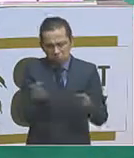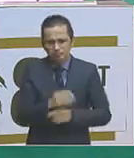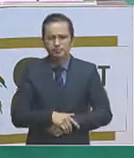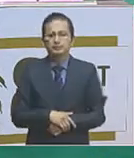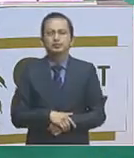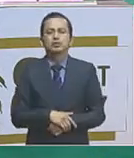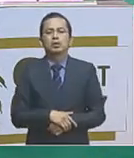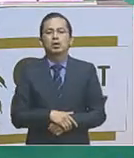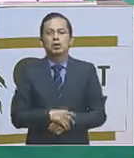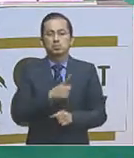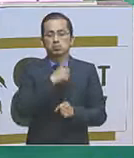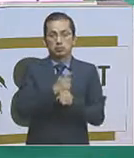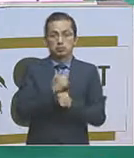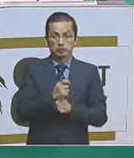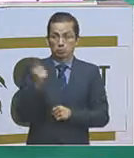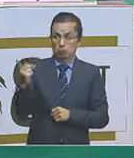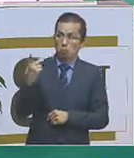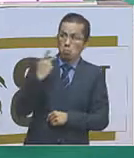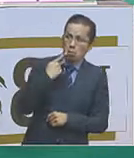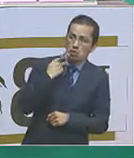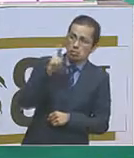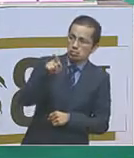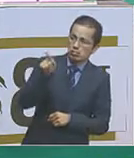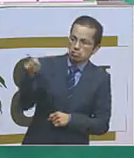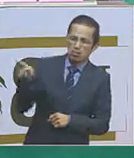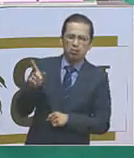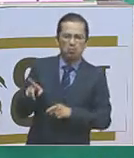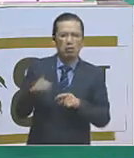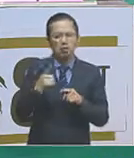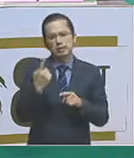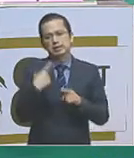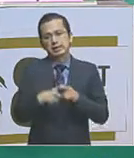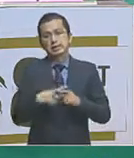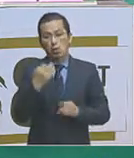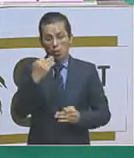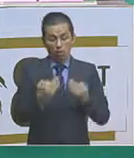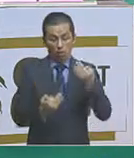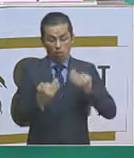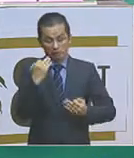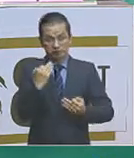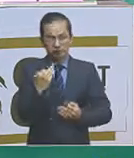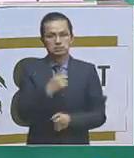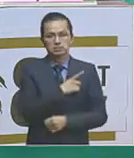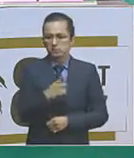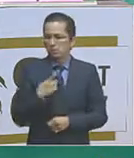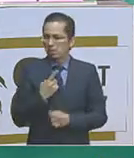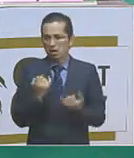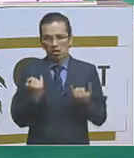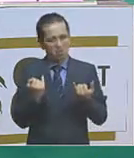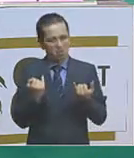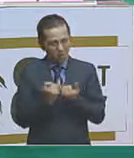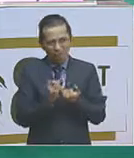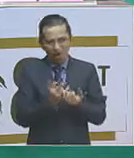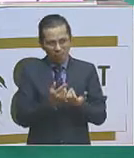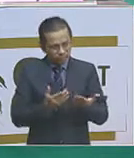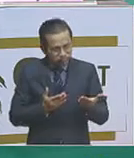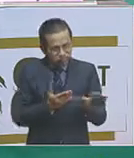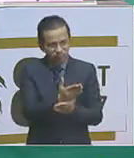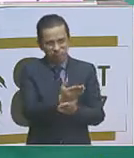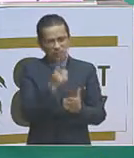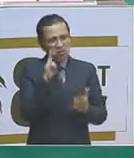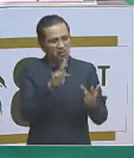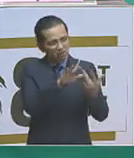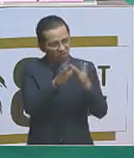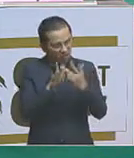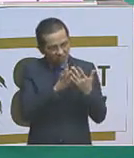particularmente los jueces como autoridades electorales debemos entrar al juego de las redes debemos de hacernos esta pregunta